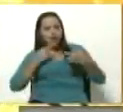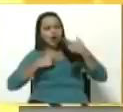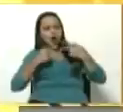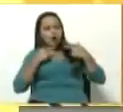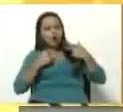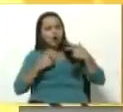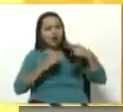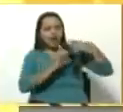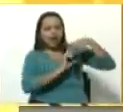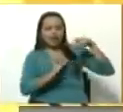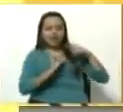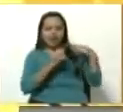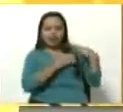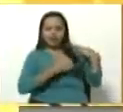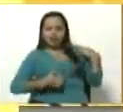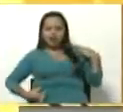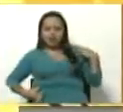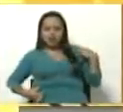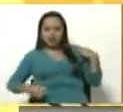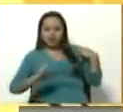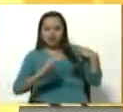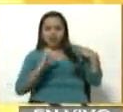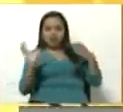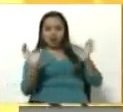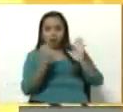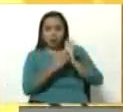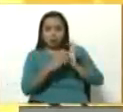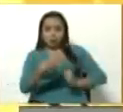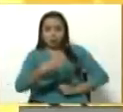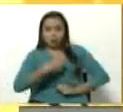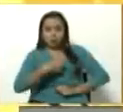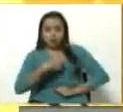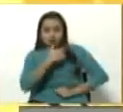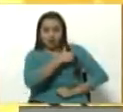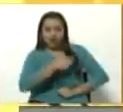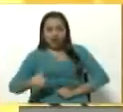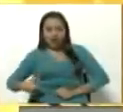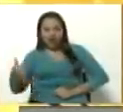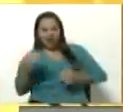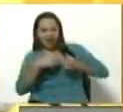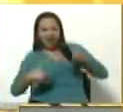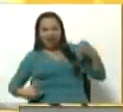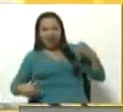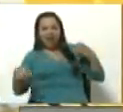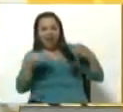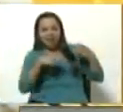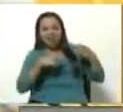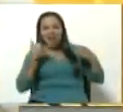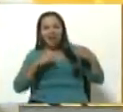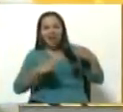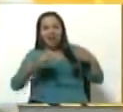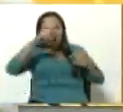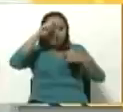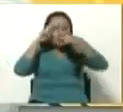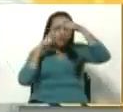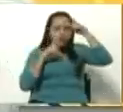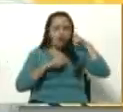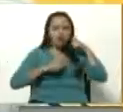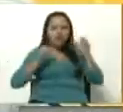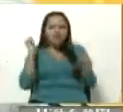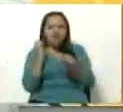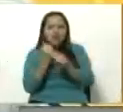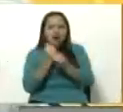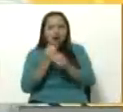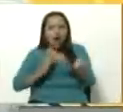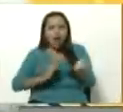esta estrella, este escudo, allí veo reflejado el sudor, el trabajo, la